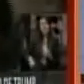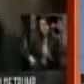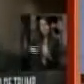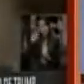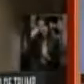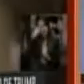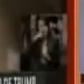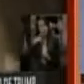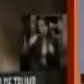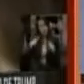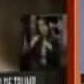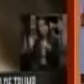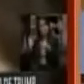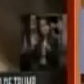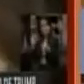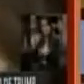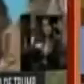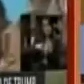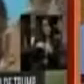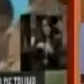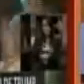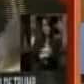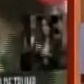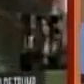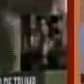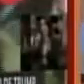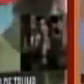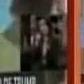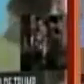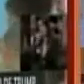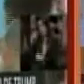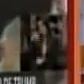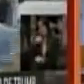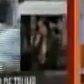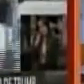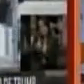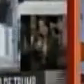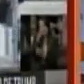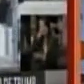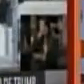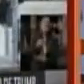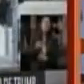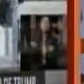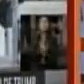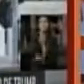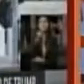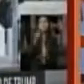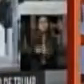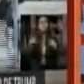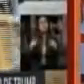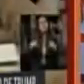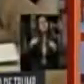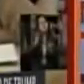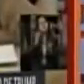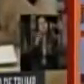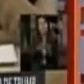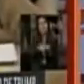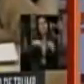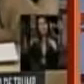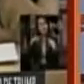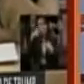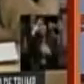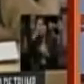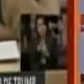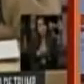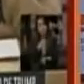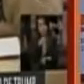o una familia norteamericana puede entrar a Estados Unidos. Lo que pasa es que, por ejemplo, en el concepto de familia, tal y como